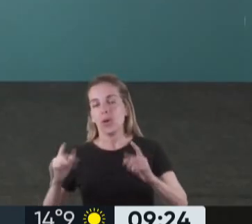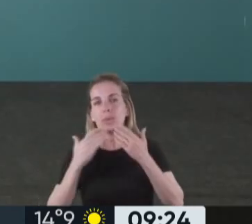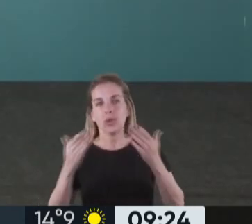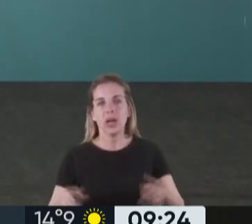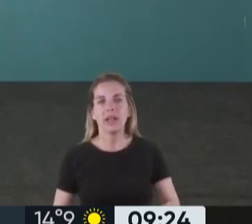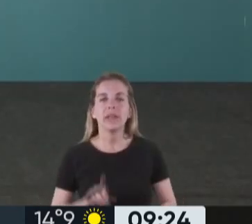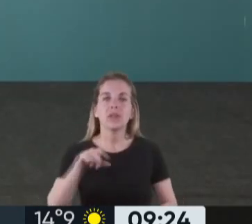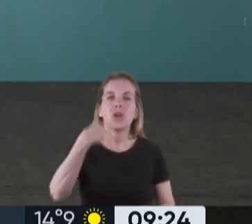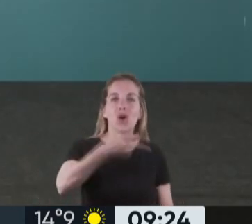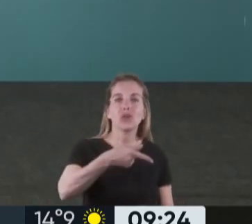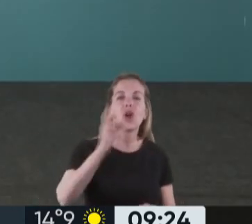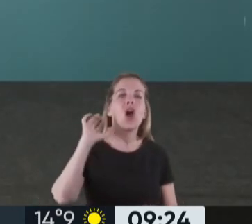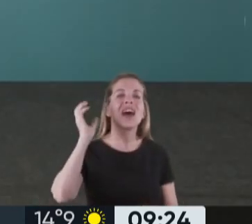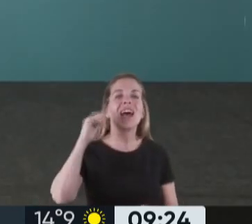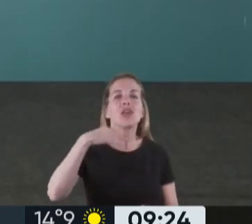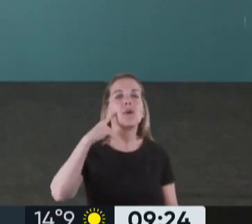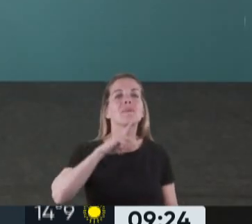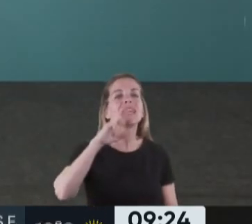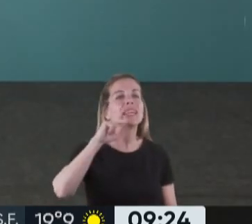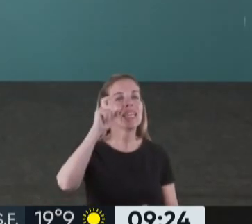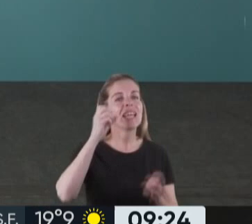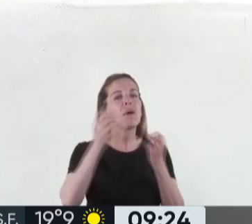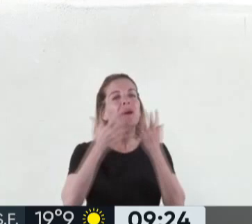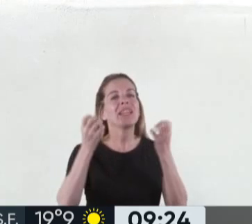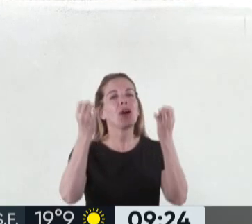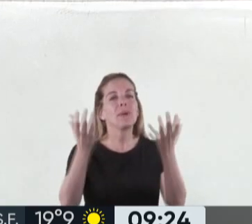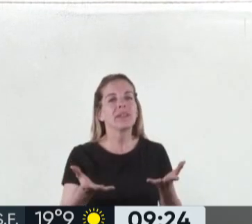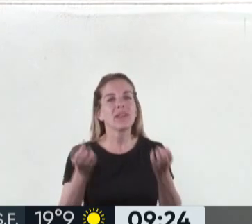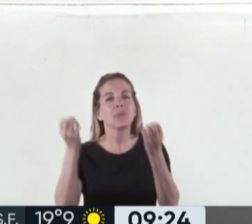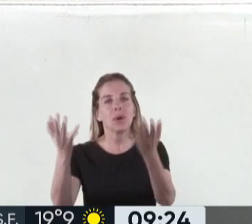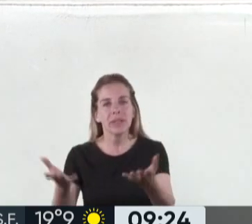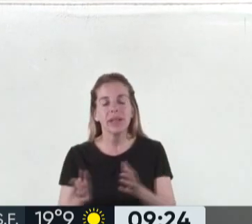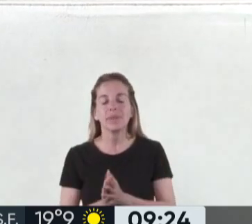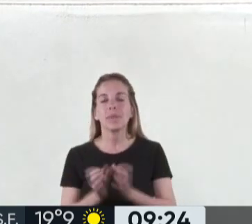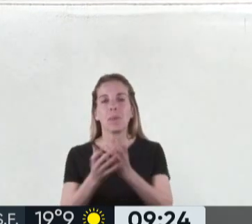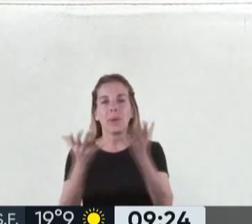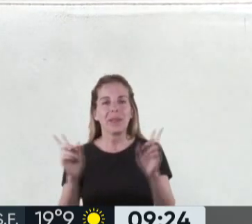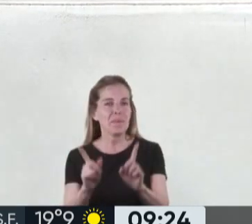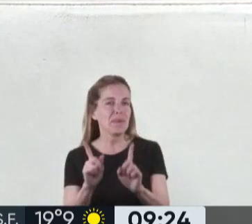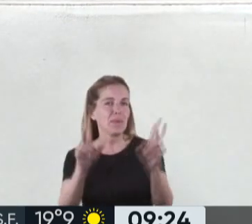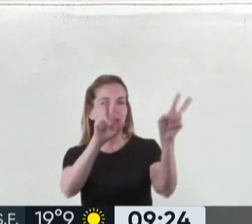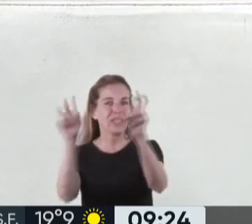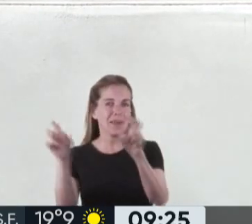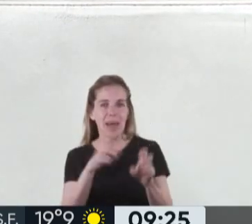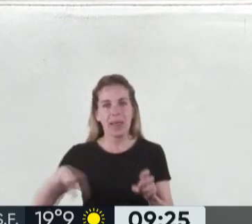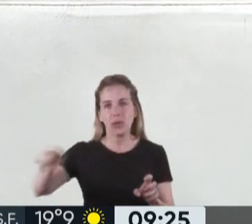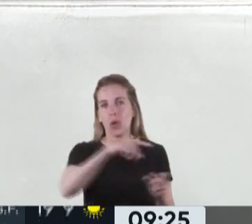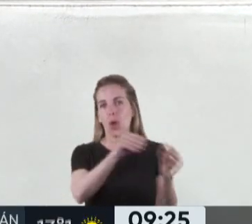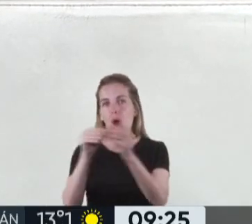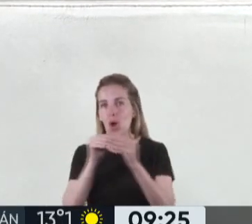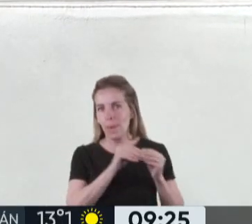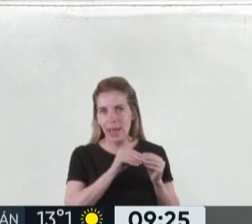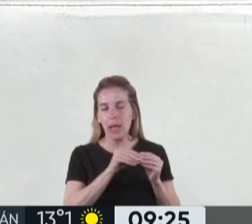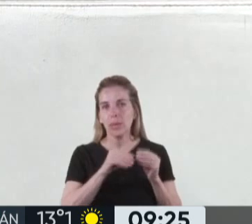Ariel Rodrigo Jorge, de Radio Mitre. ¿Cómo le va, portavoz? ¿Cómo le va? Buen día. Le consulto acerca de lo que se venía planteando en esta conferencia. Es uno de los asuntos de